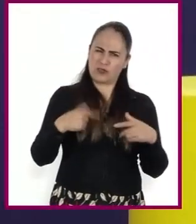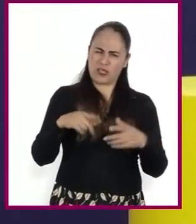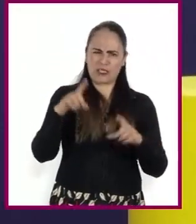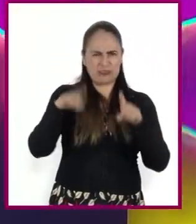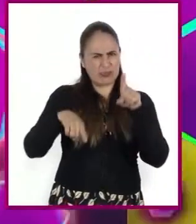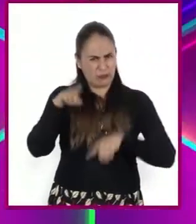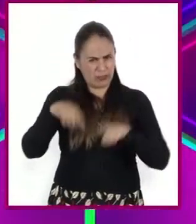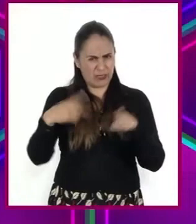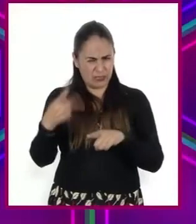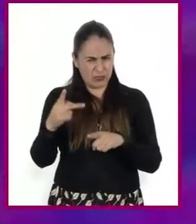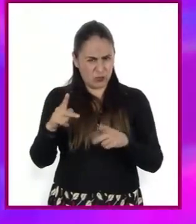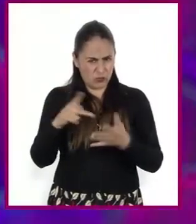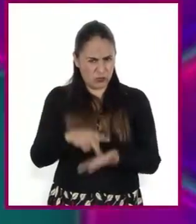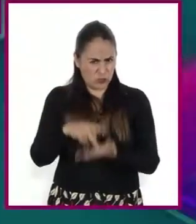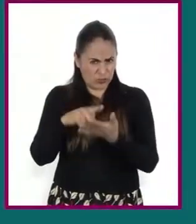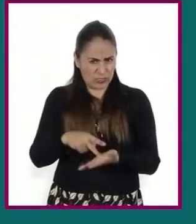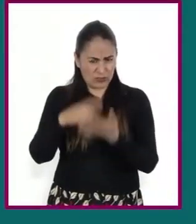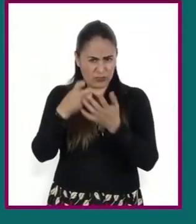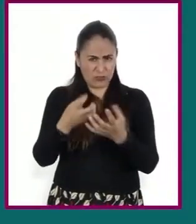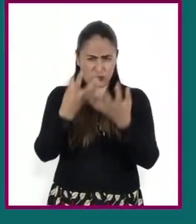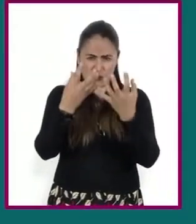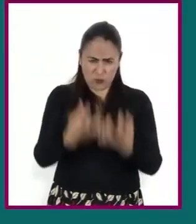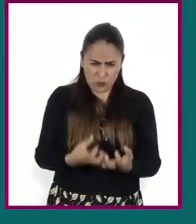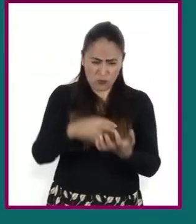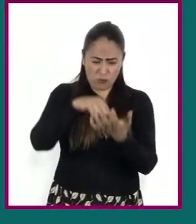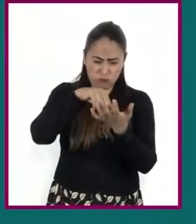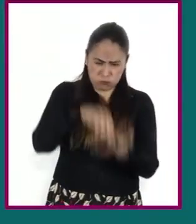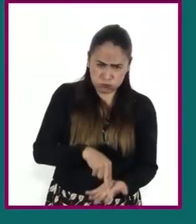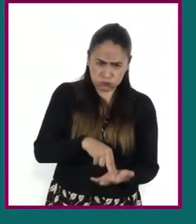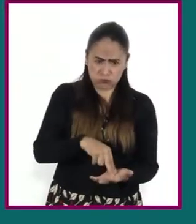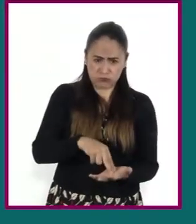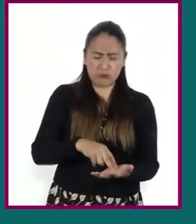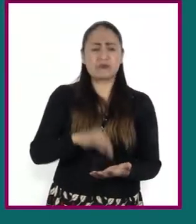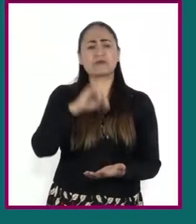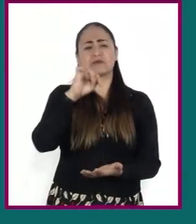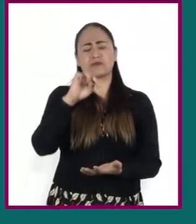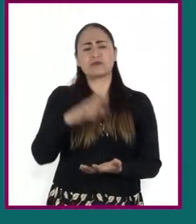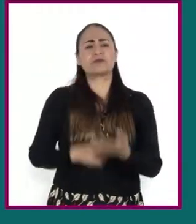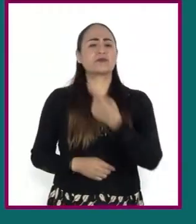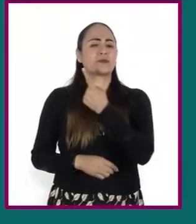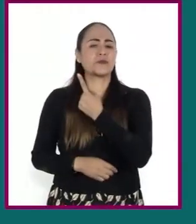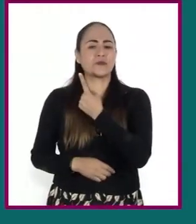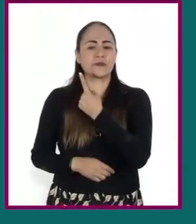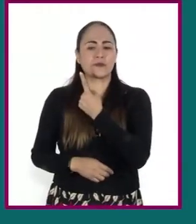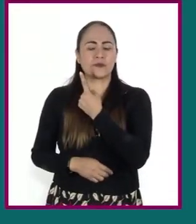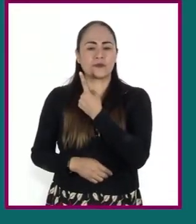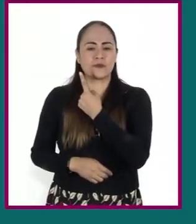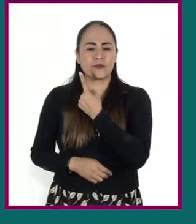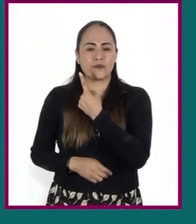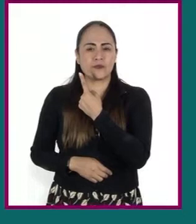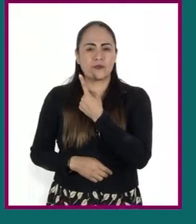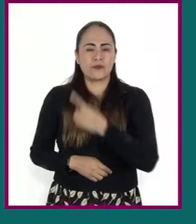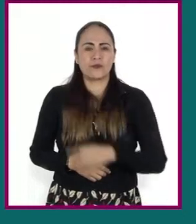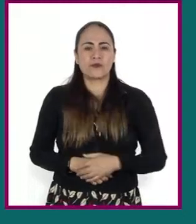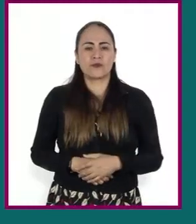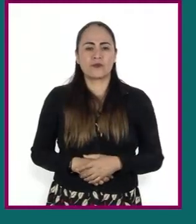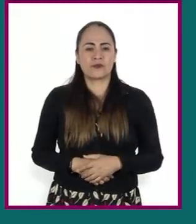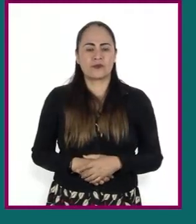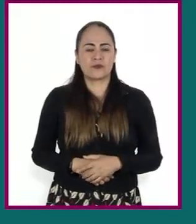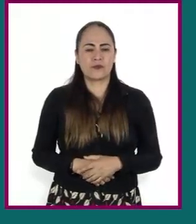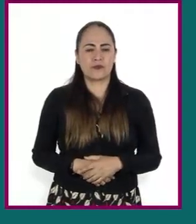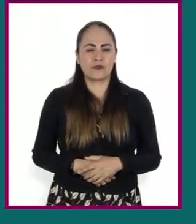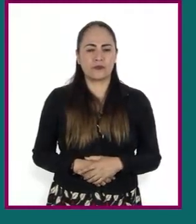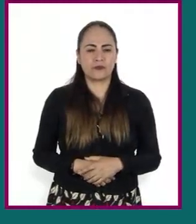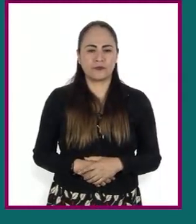la gravedad, ¿verdad? Sí. El peso es la fuerza con la cual la Tierra atrae a un cuerpo por la acción de